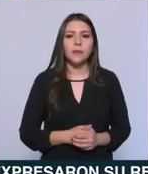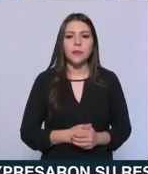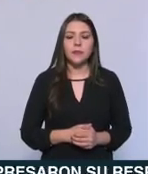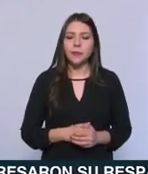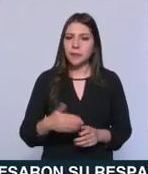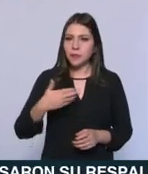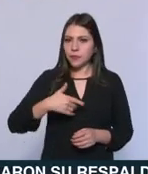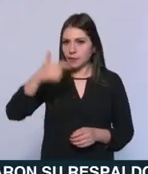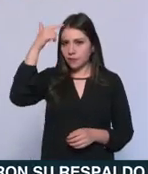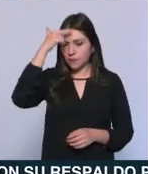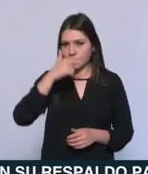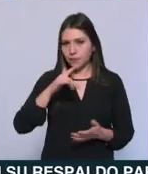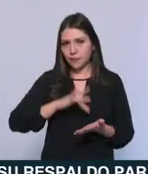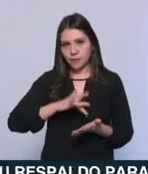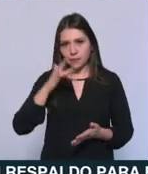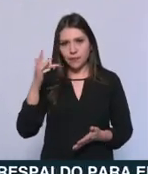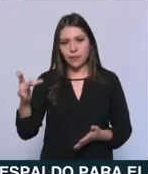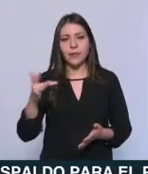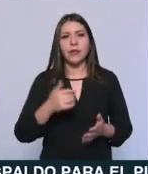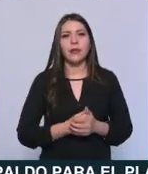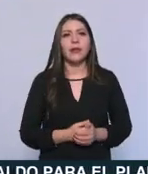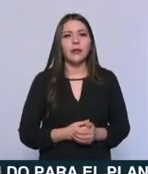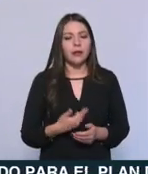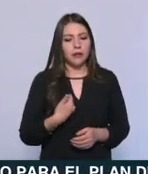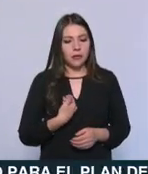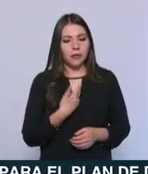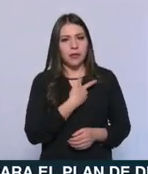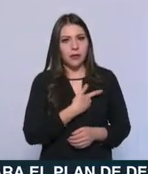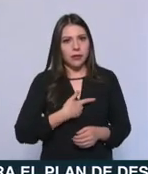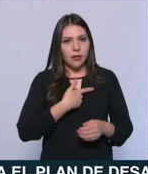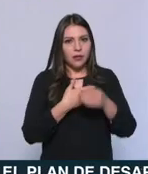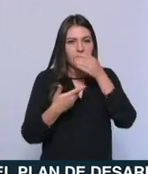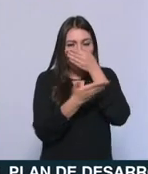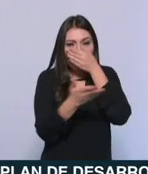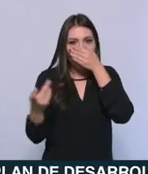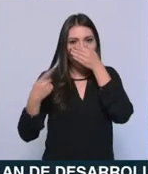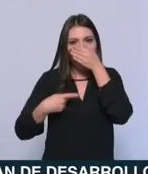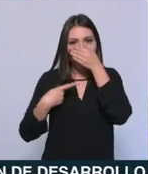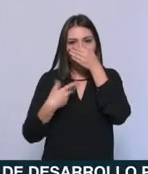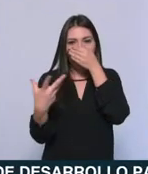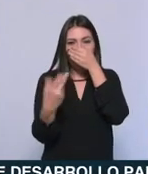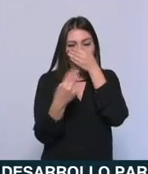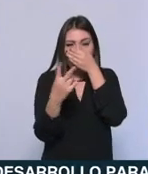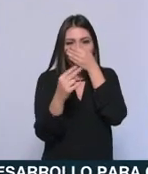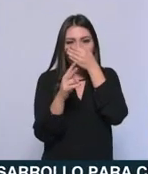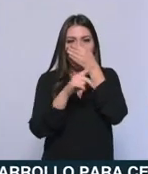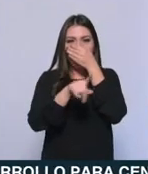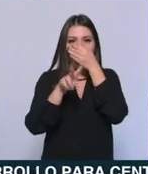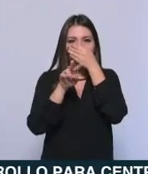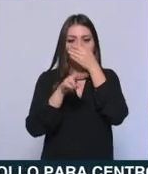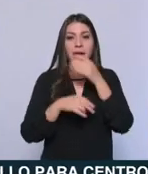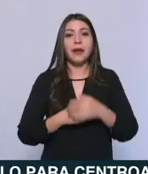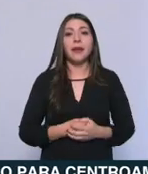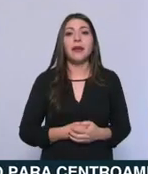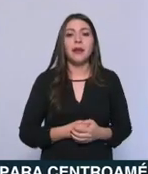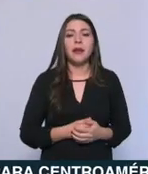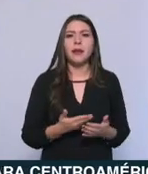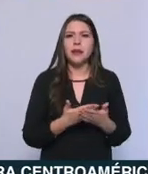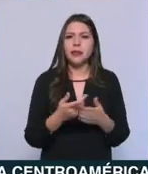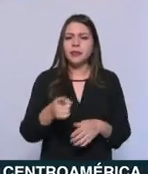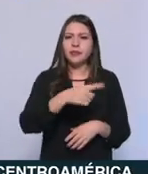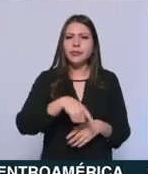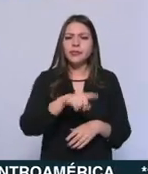gracias. Encantado de estar con ustedes y con su público. Pedro, cuéntenos estos beneficios a través del